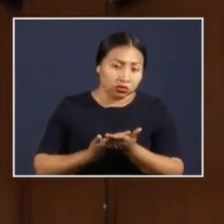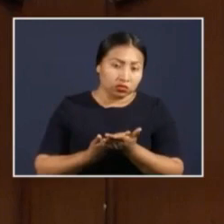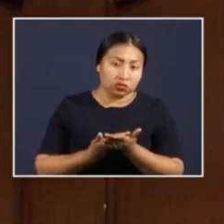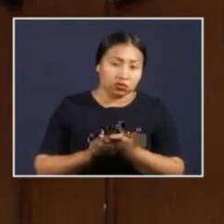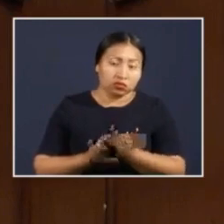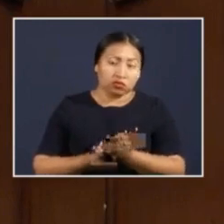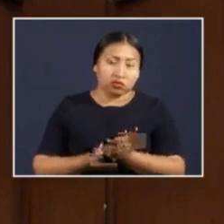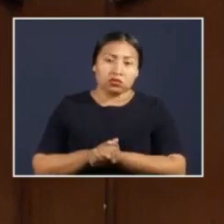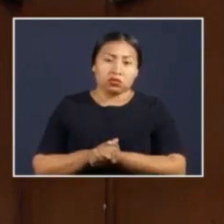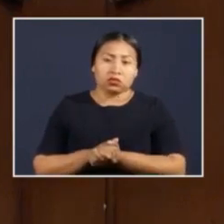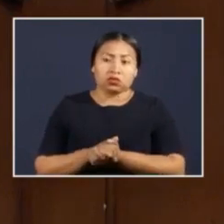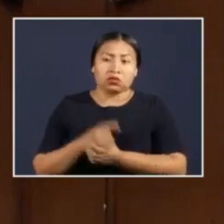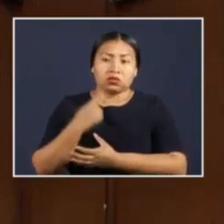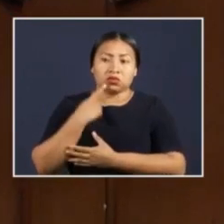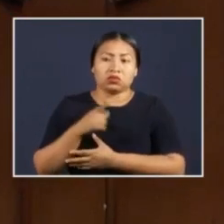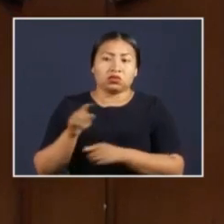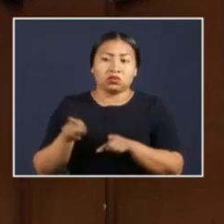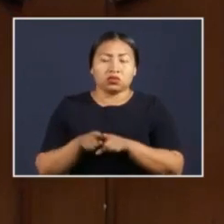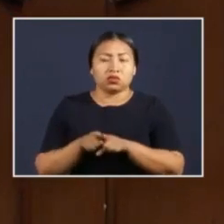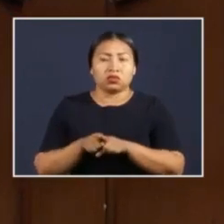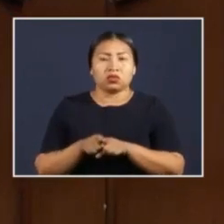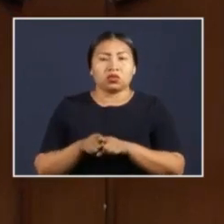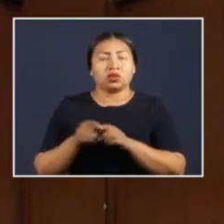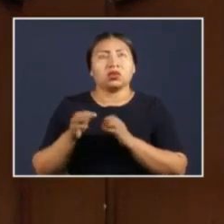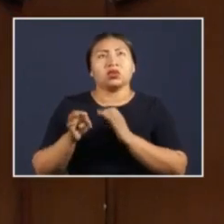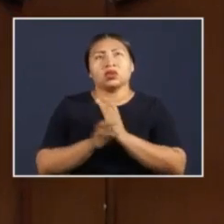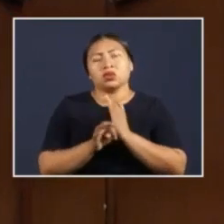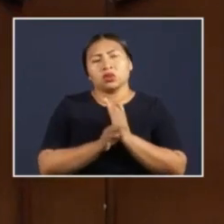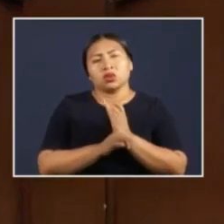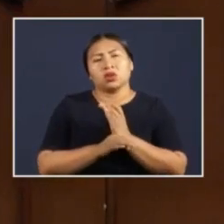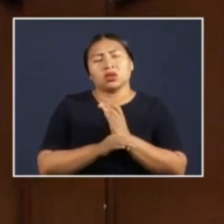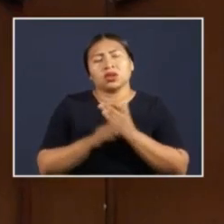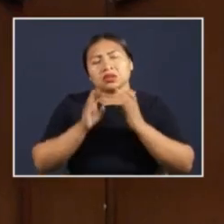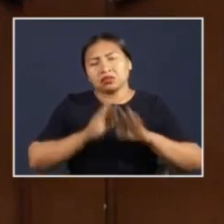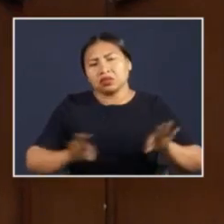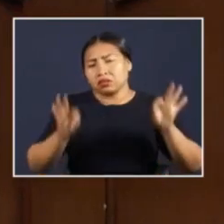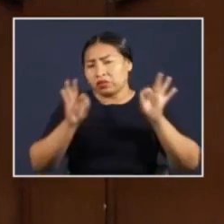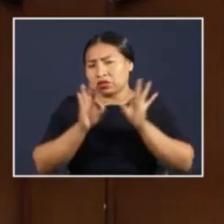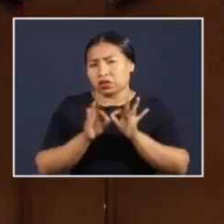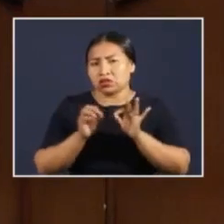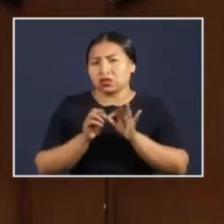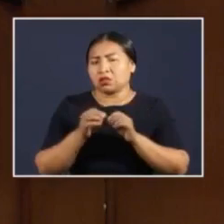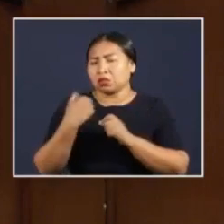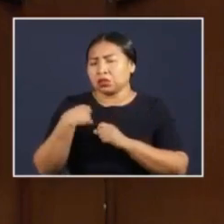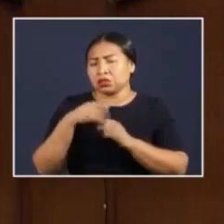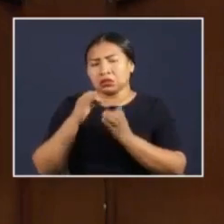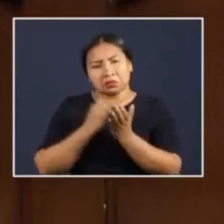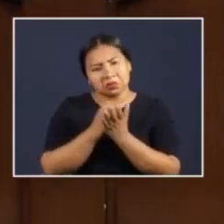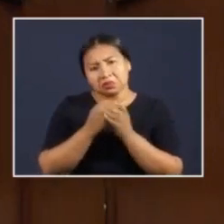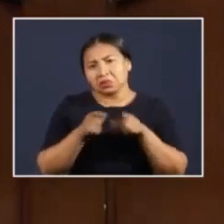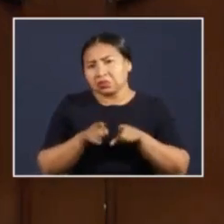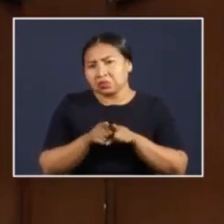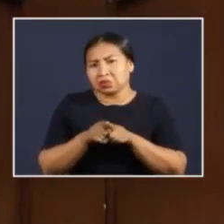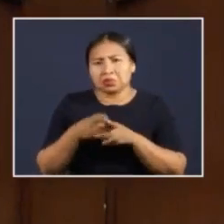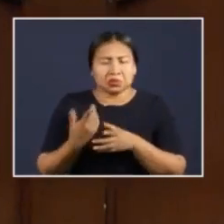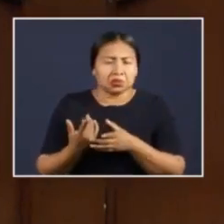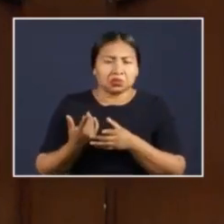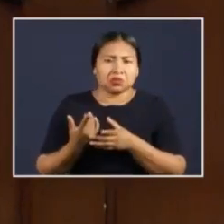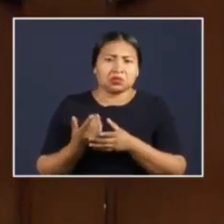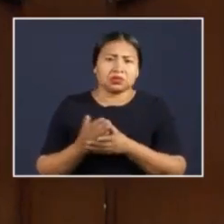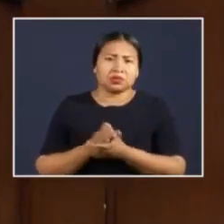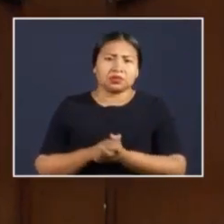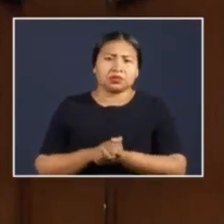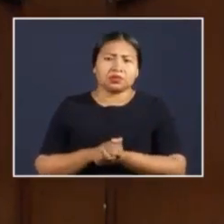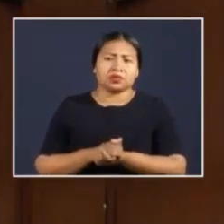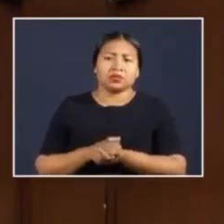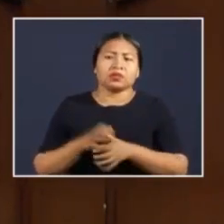otra opción es disponer de tecnología de punta para prevenir y combatir el delito lo que incluye el acceso